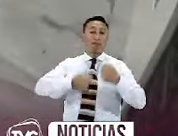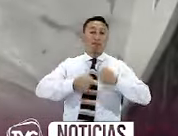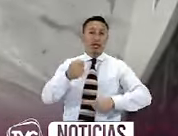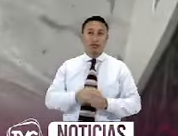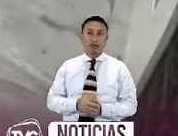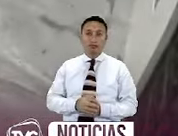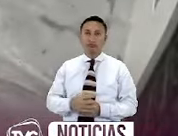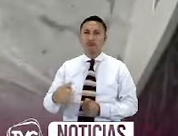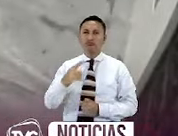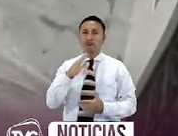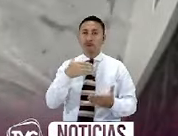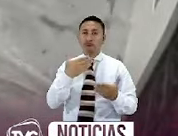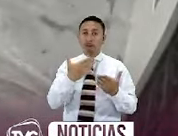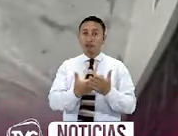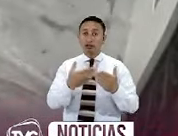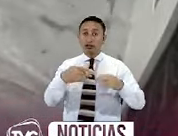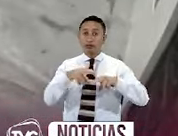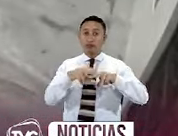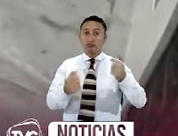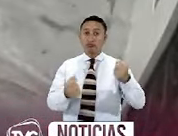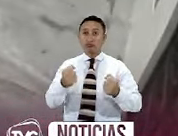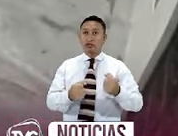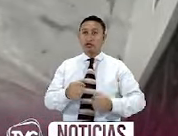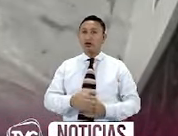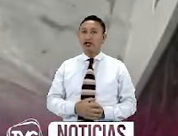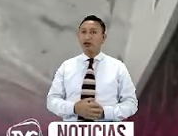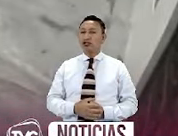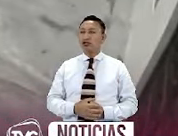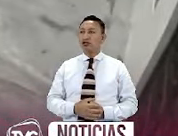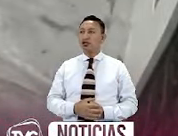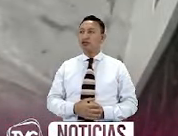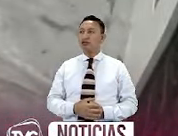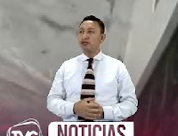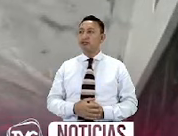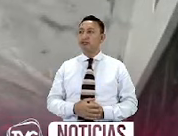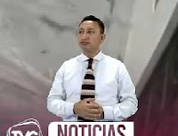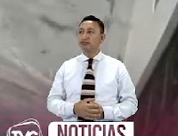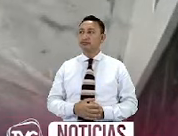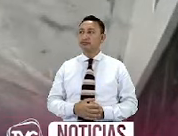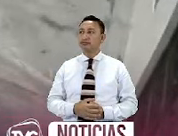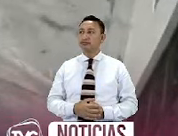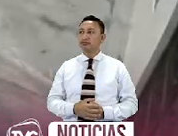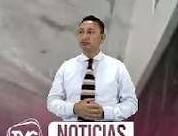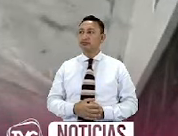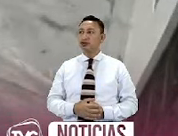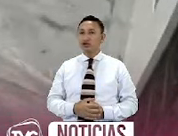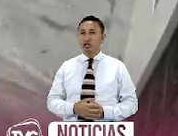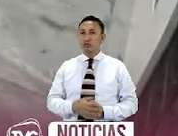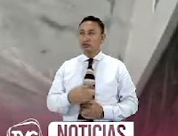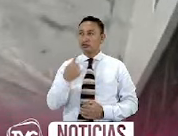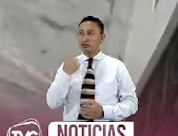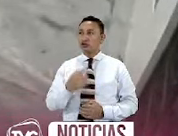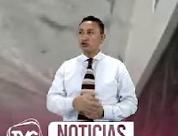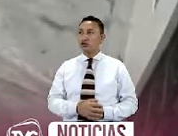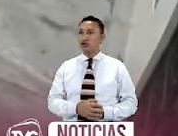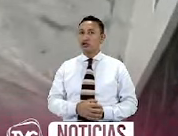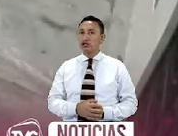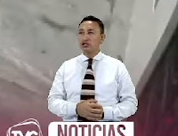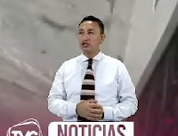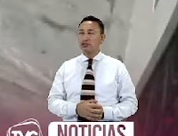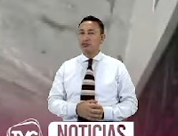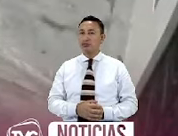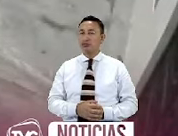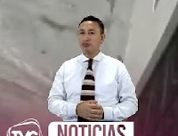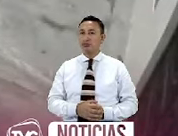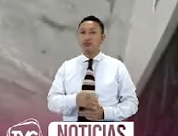de un taxi a lo que parece un pasaje secundario. El automotor ingresa de reversa a la calle para su marcha y de este desciende una mujer